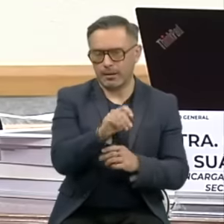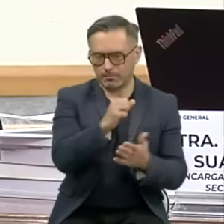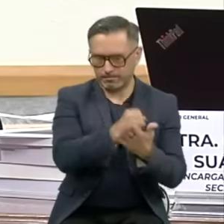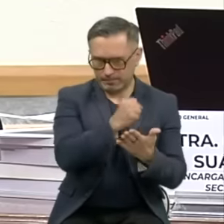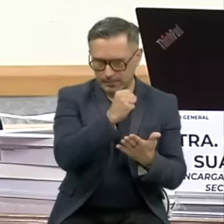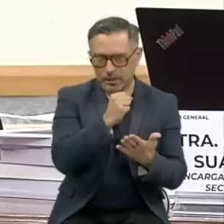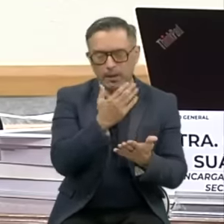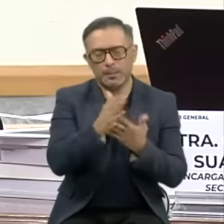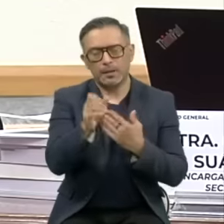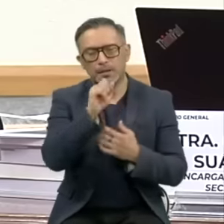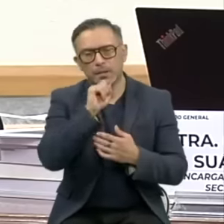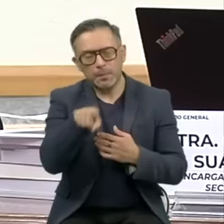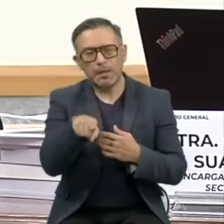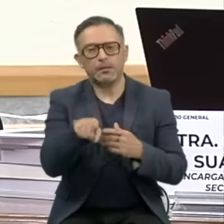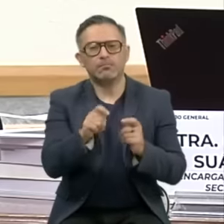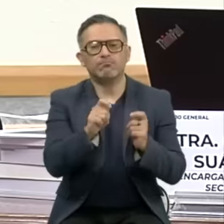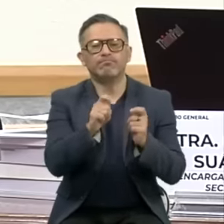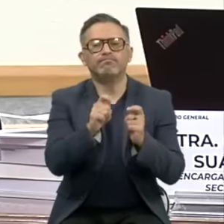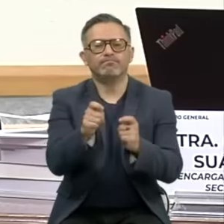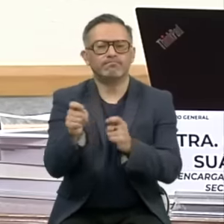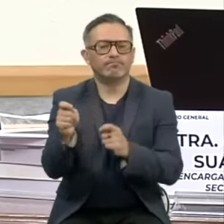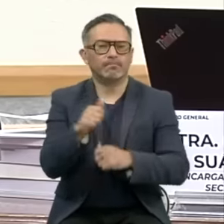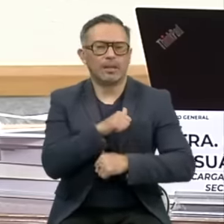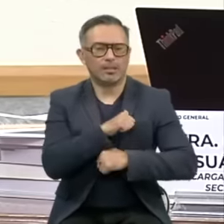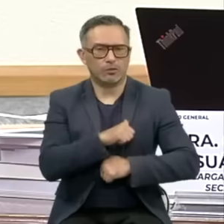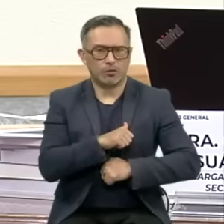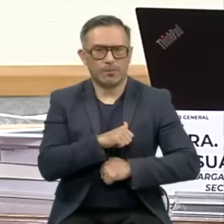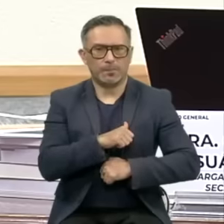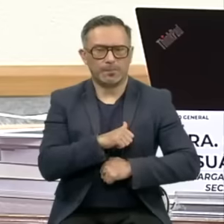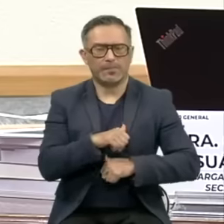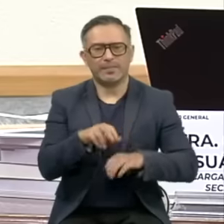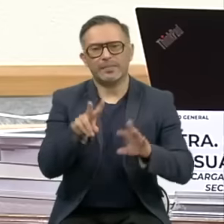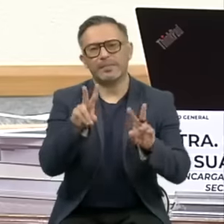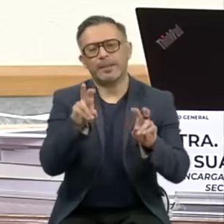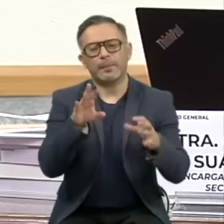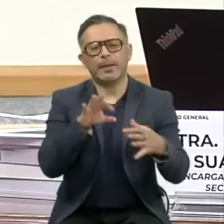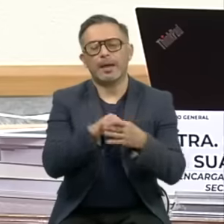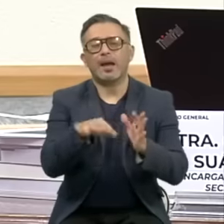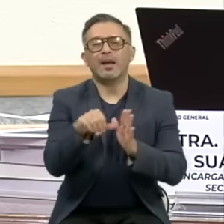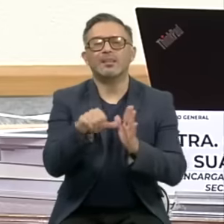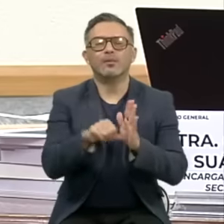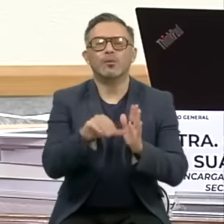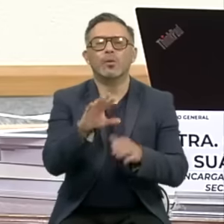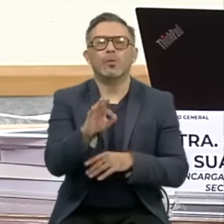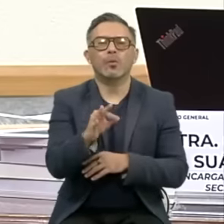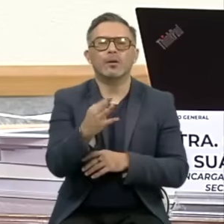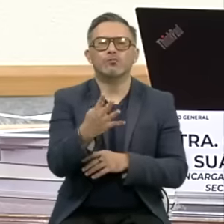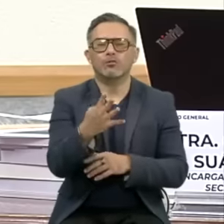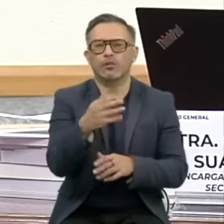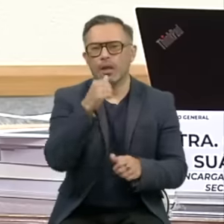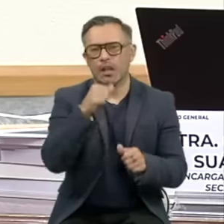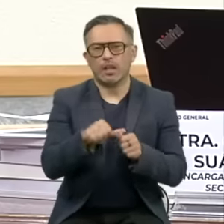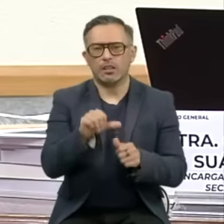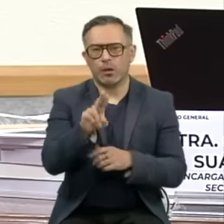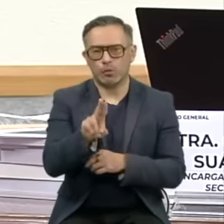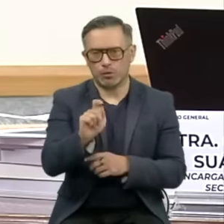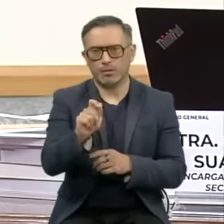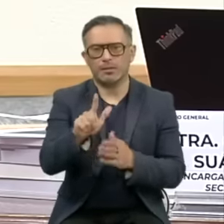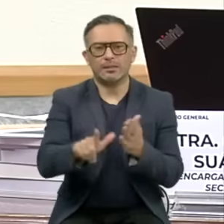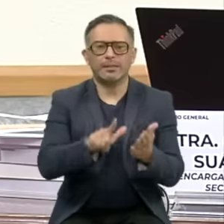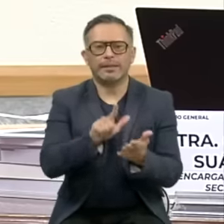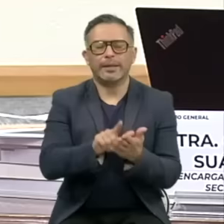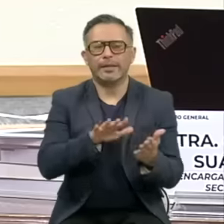asignaciones correspondientes en términos de lo dispuesto en el artículo 44, inciso U de la Ley General